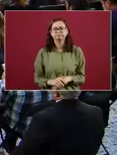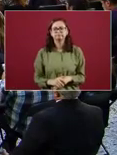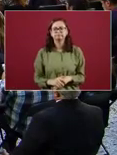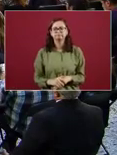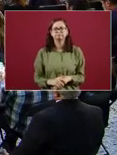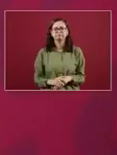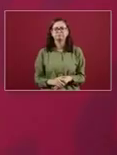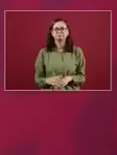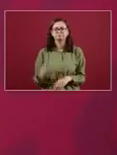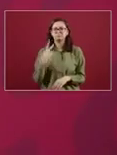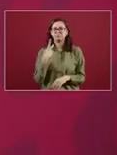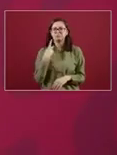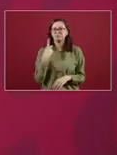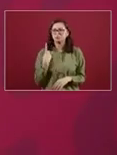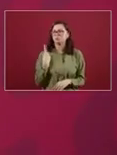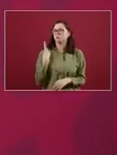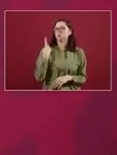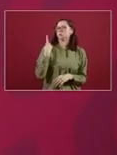política hegemónica,